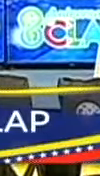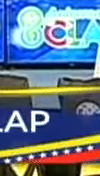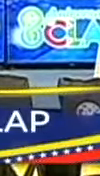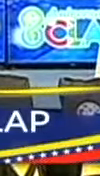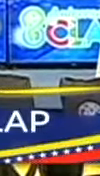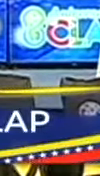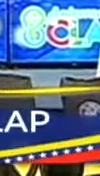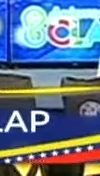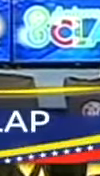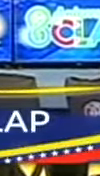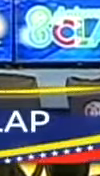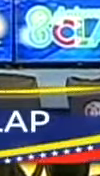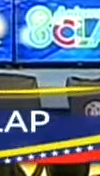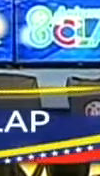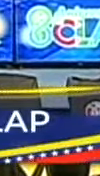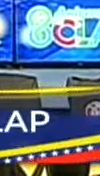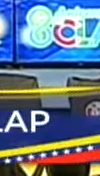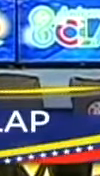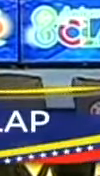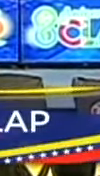con...